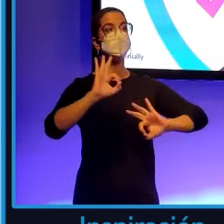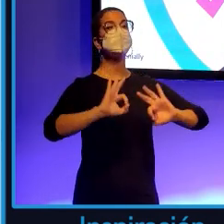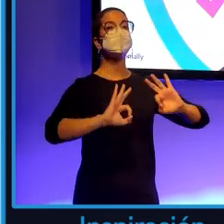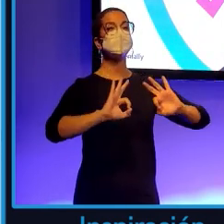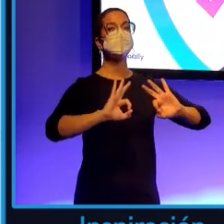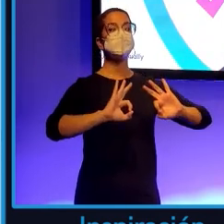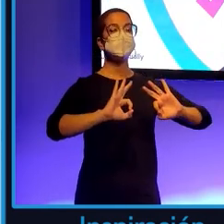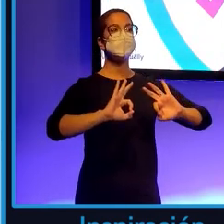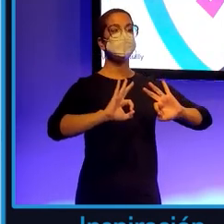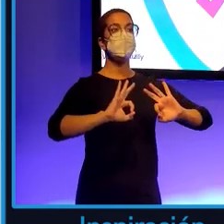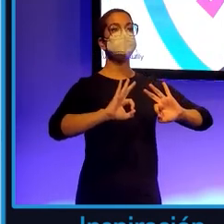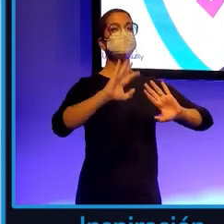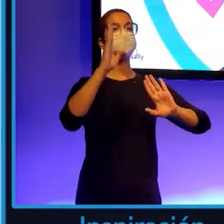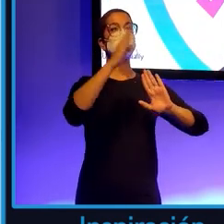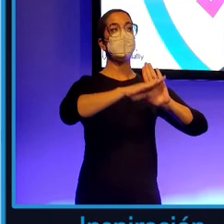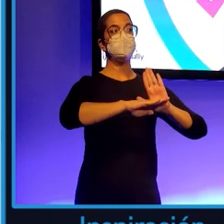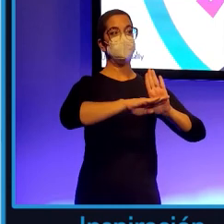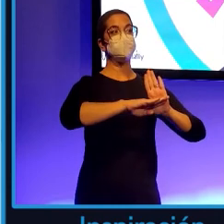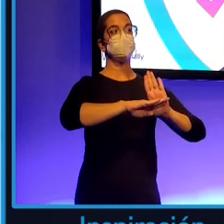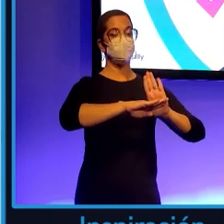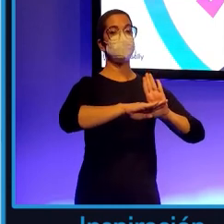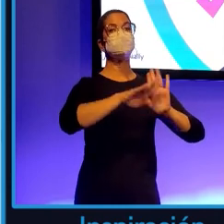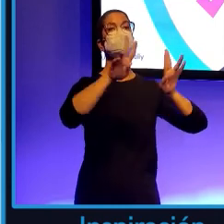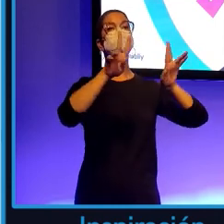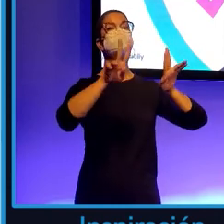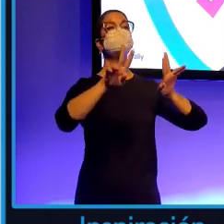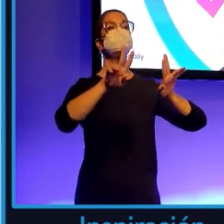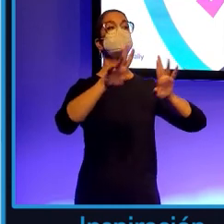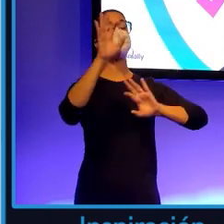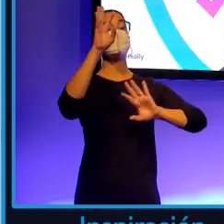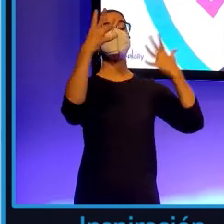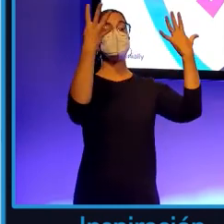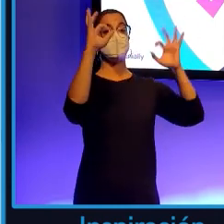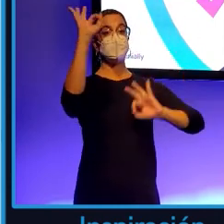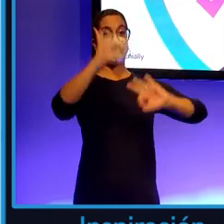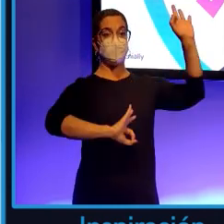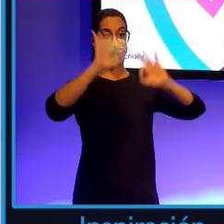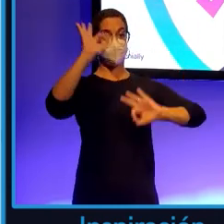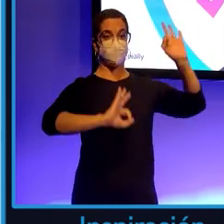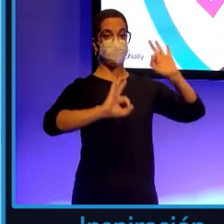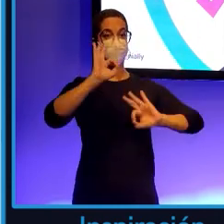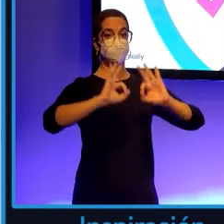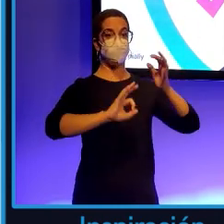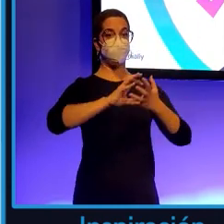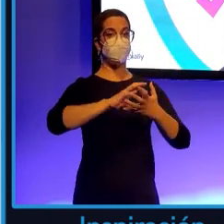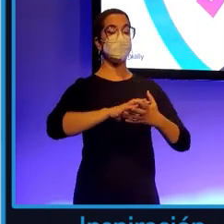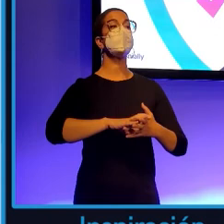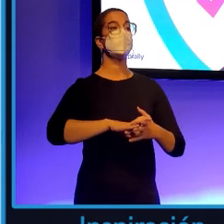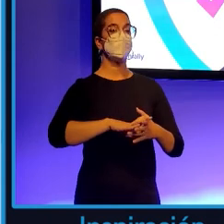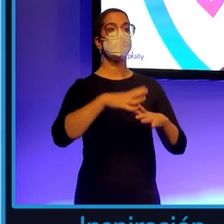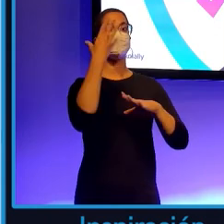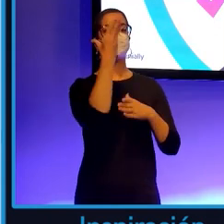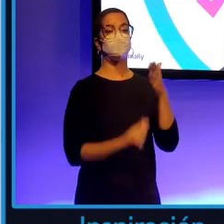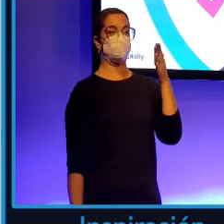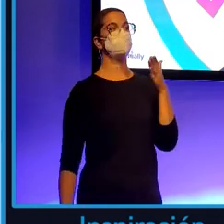famosas start up del emprendimiento y demás el 90% fracasa y qué difícil es cuando yo